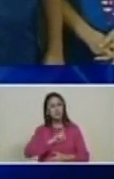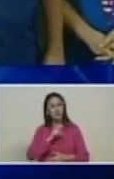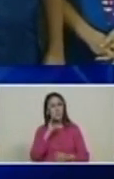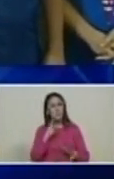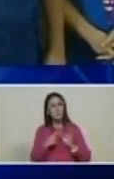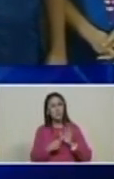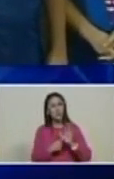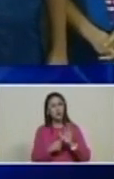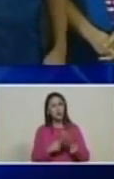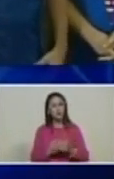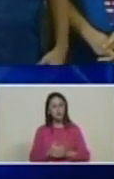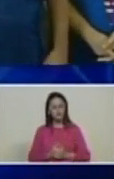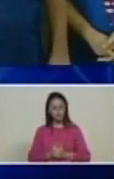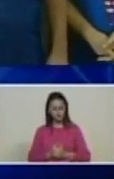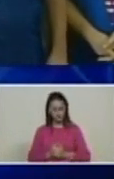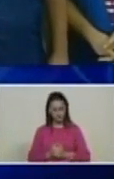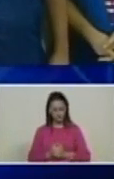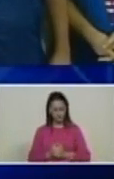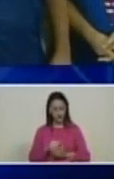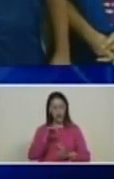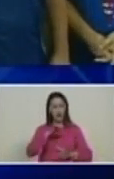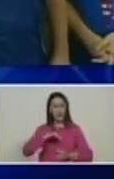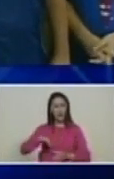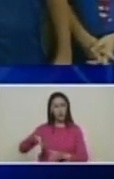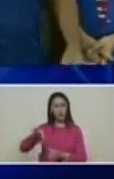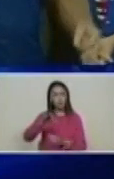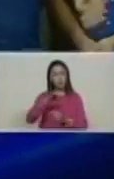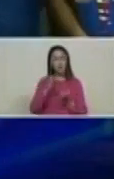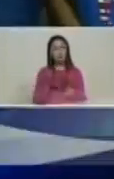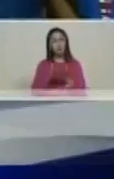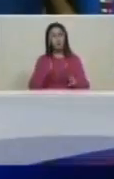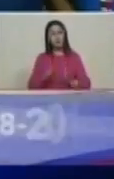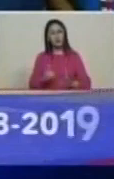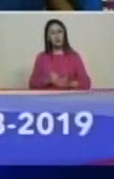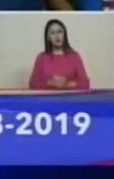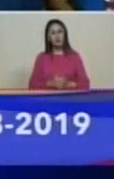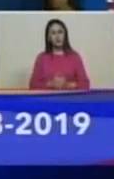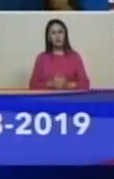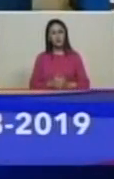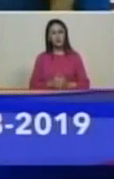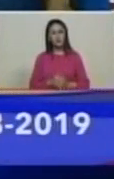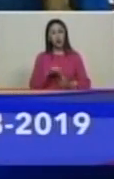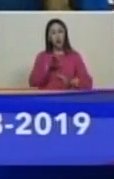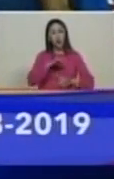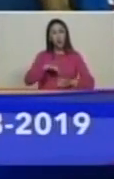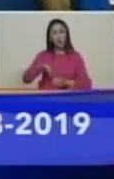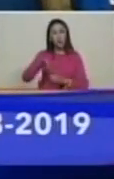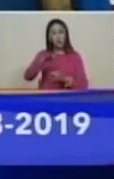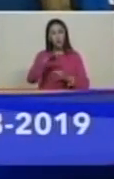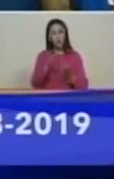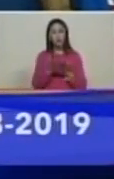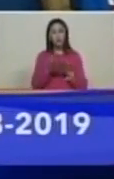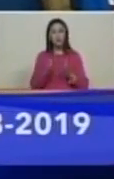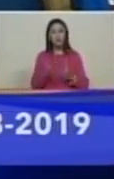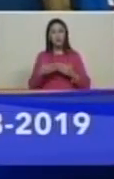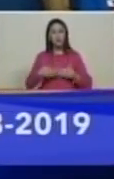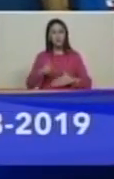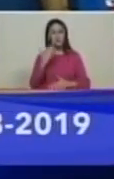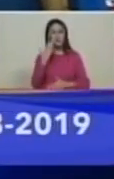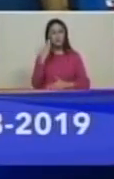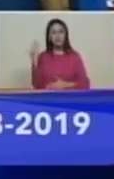mostrar lo que va a ser la agricultura estudiantil, el conuco estudiantil. Adelante,